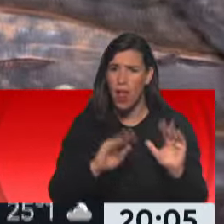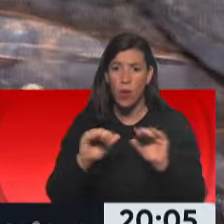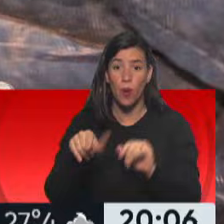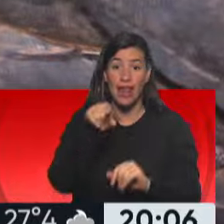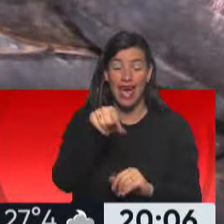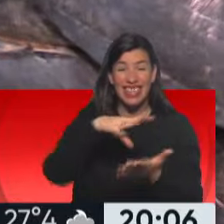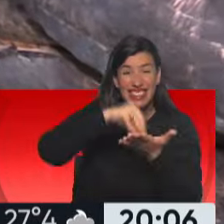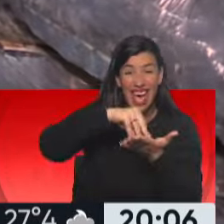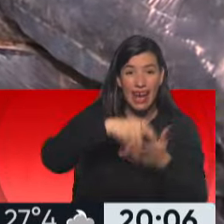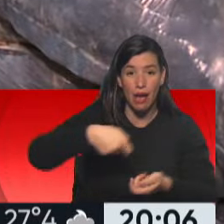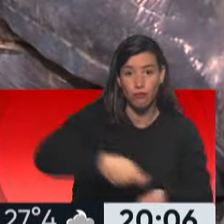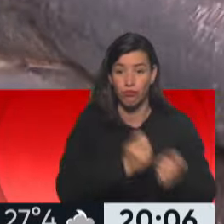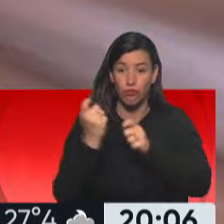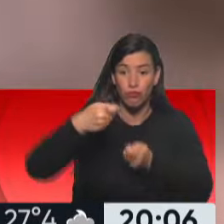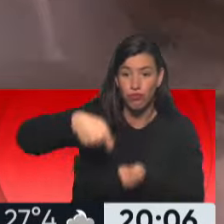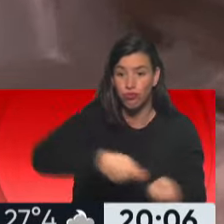túnel.